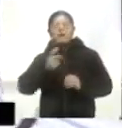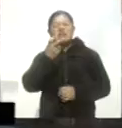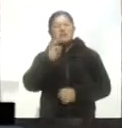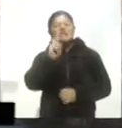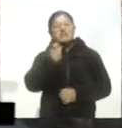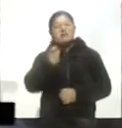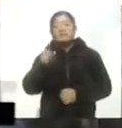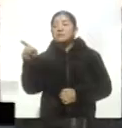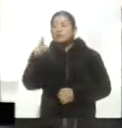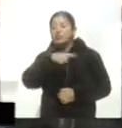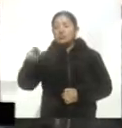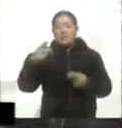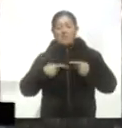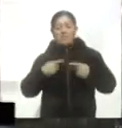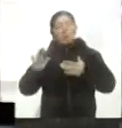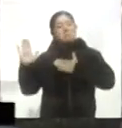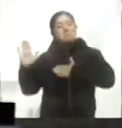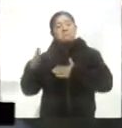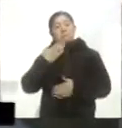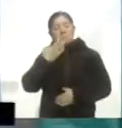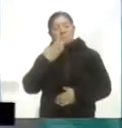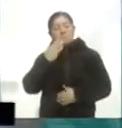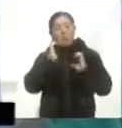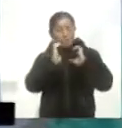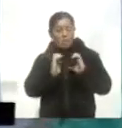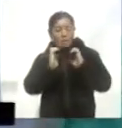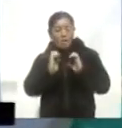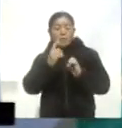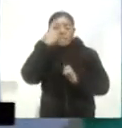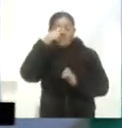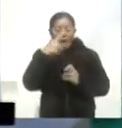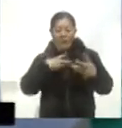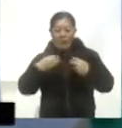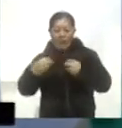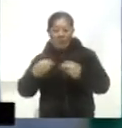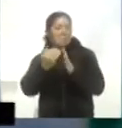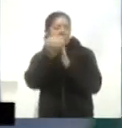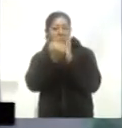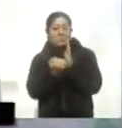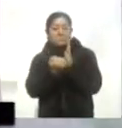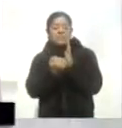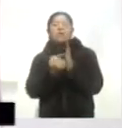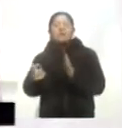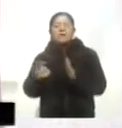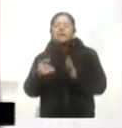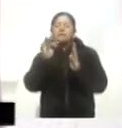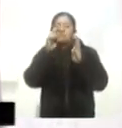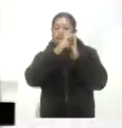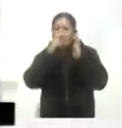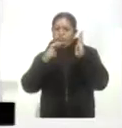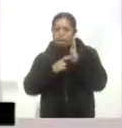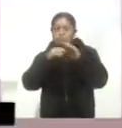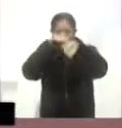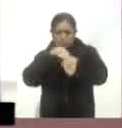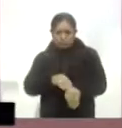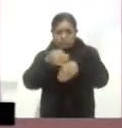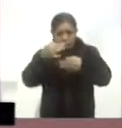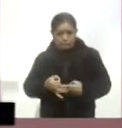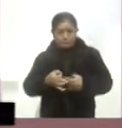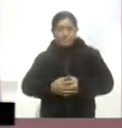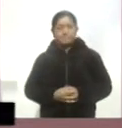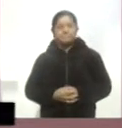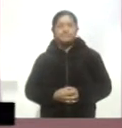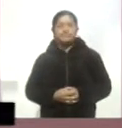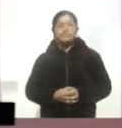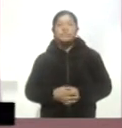de protegerse y reducir el número de contagios de COVID-19 a través del cumplimiento de las medidas básicas de higiene. No debe